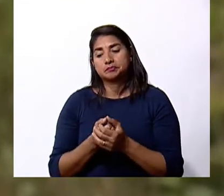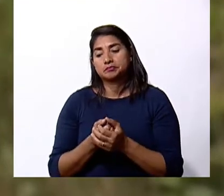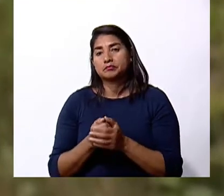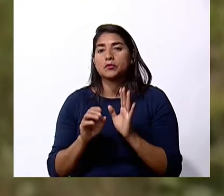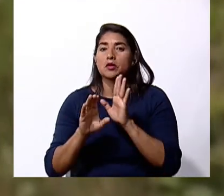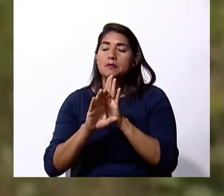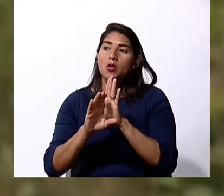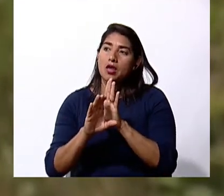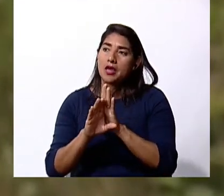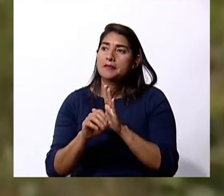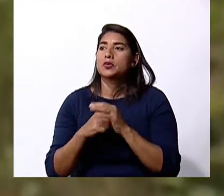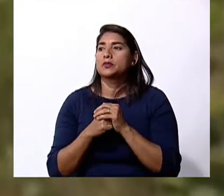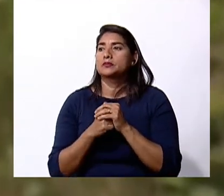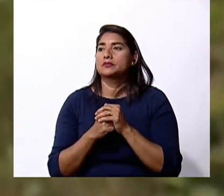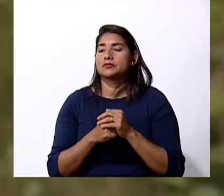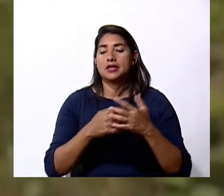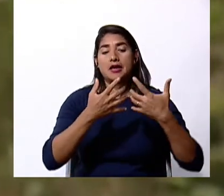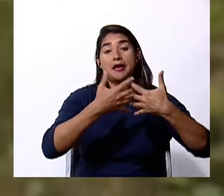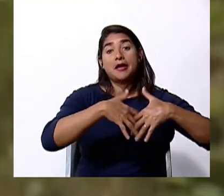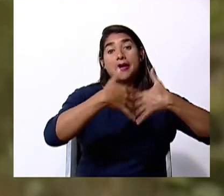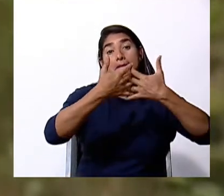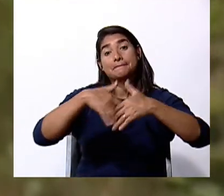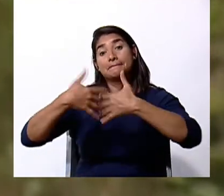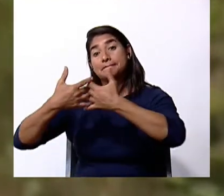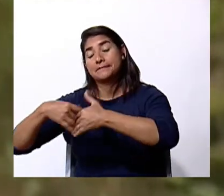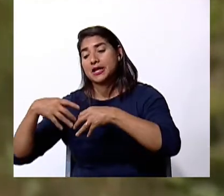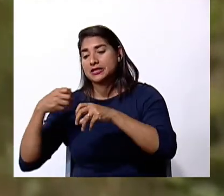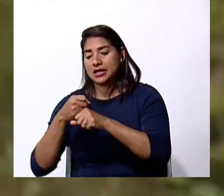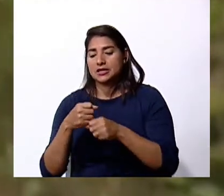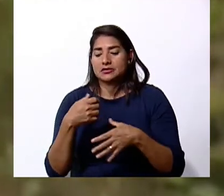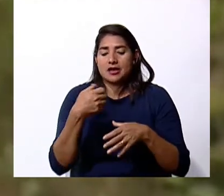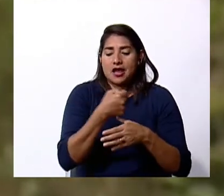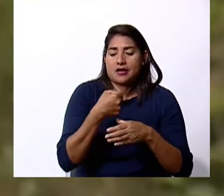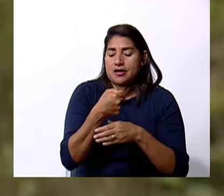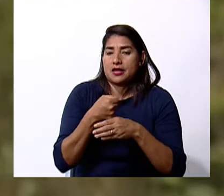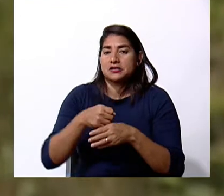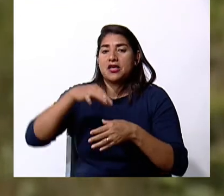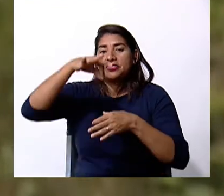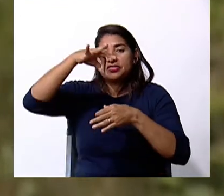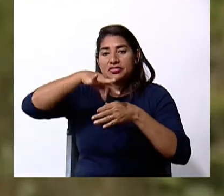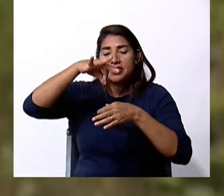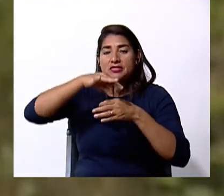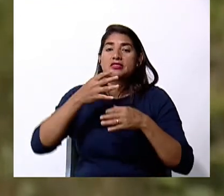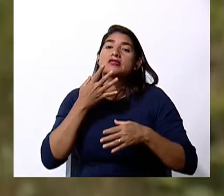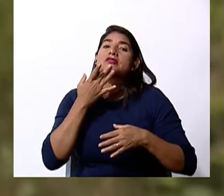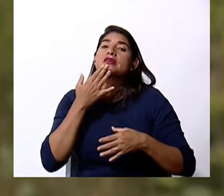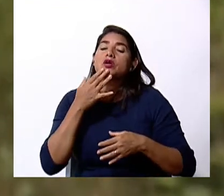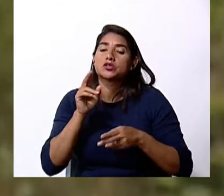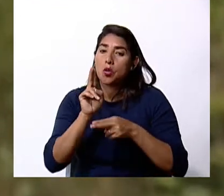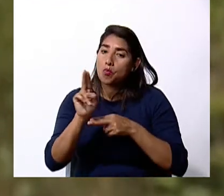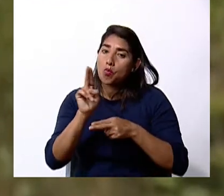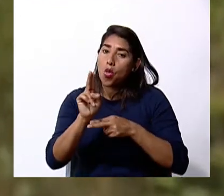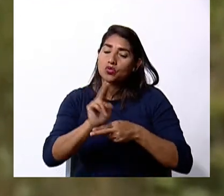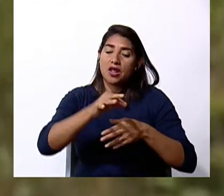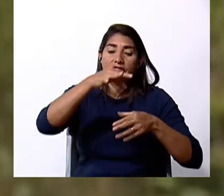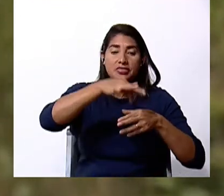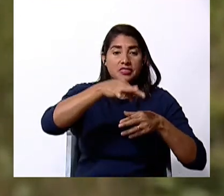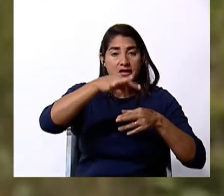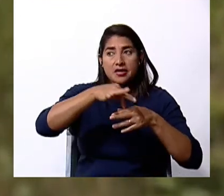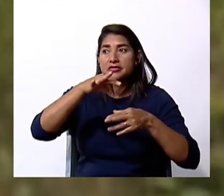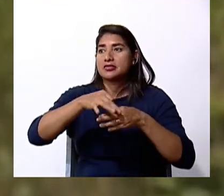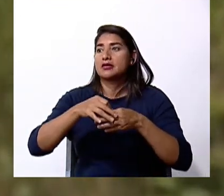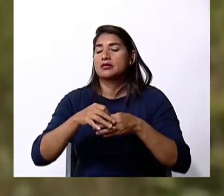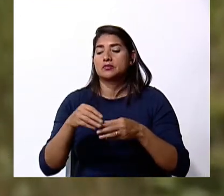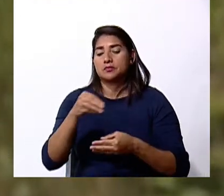hablamos de, por ejemplo, aquellas empresas que están fabricando tintes, porque también se puede usar para tintes, que en